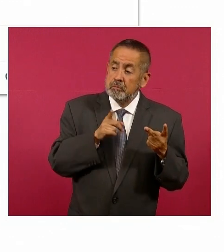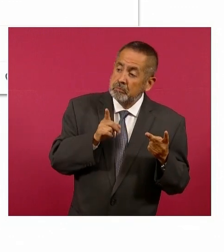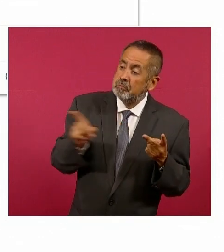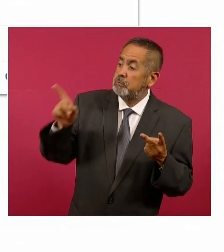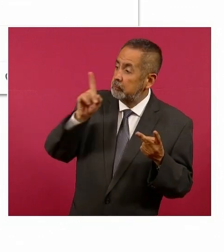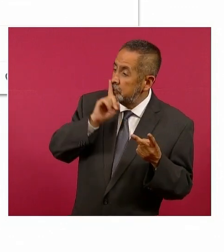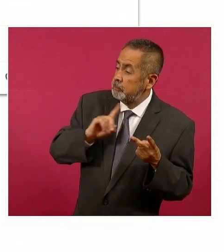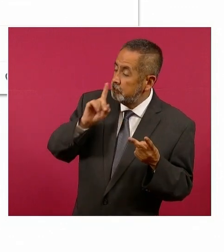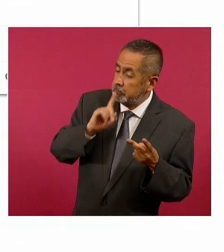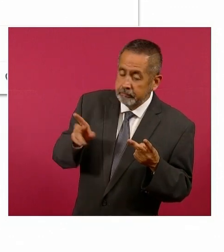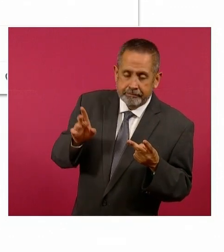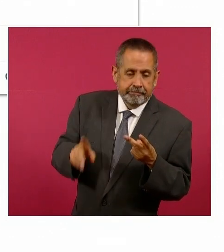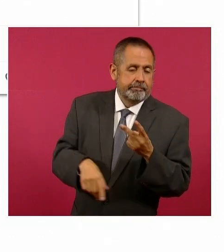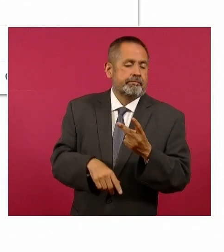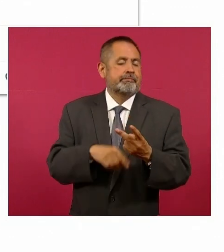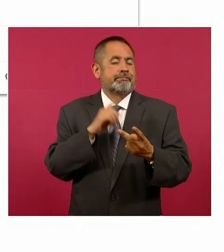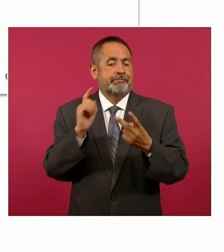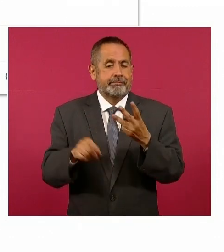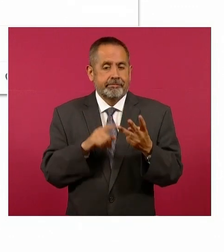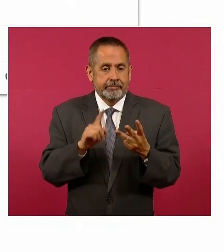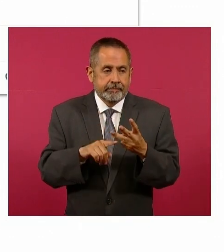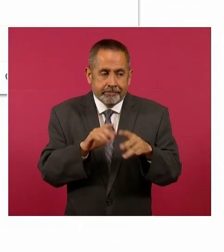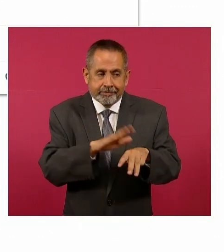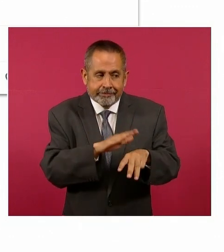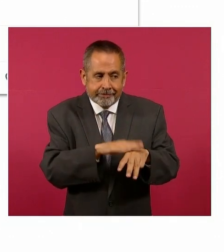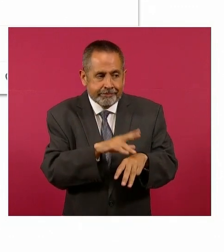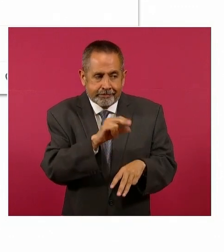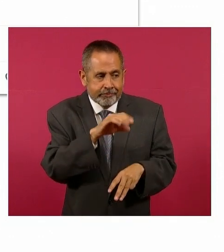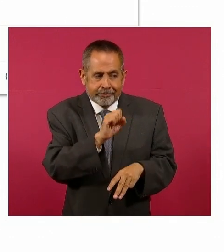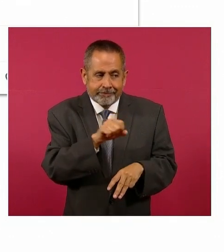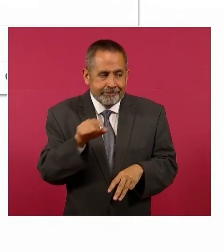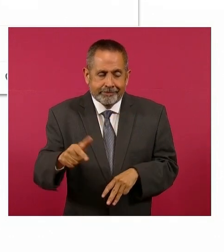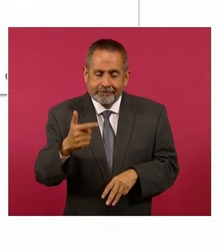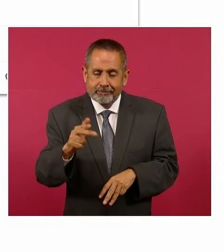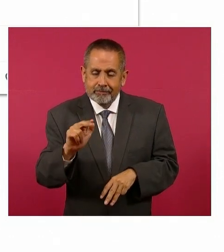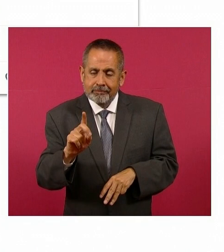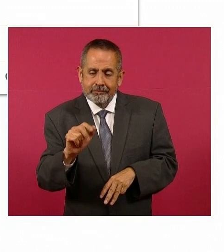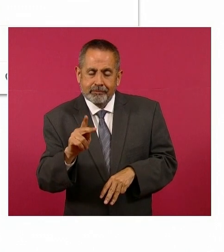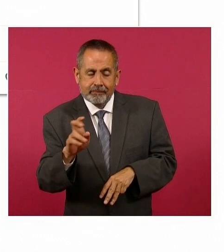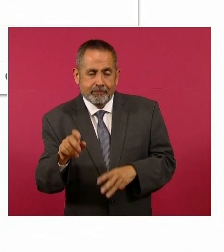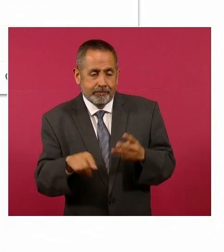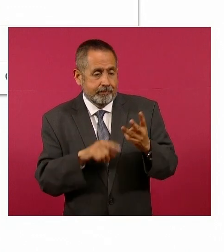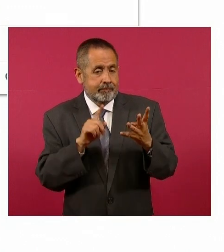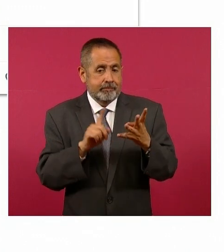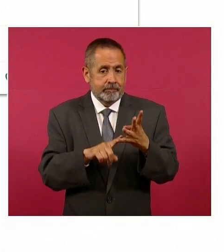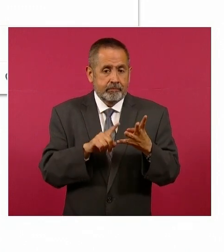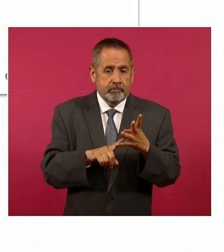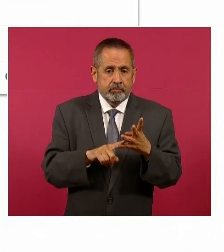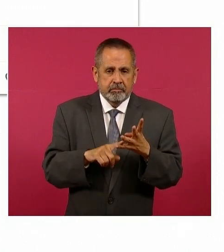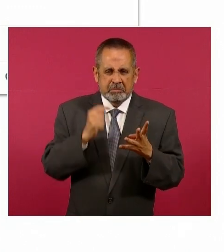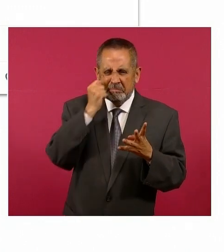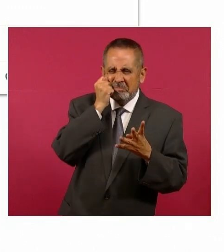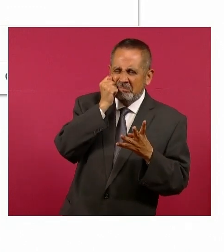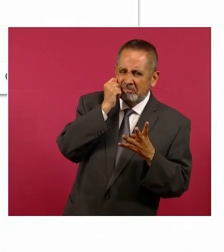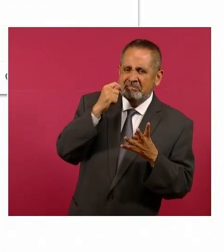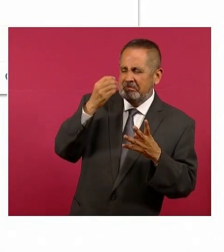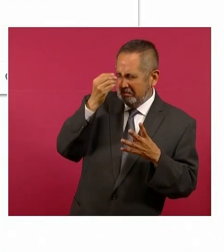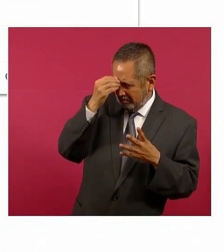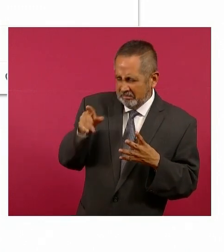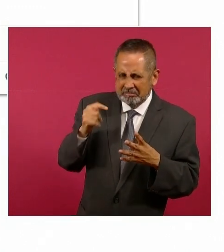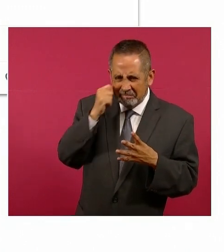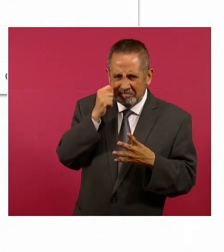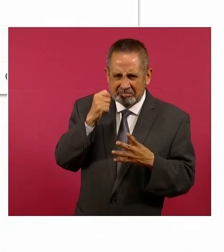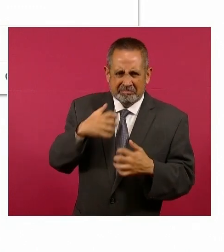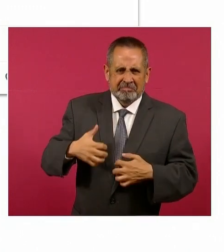AMLO. Le aclaran que la foto no es de Guadalupe Tadei. Luna dice que no le importa, se